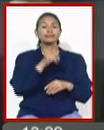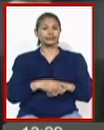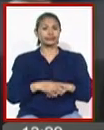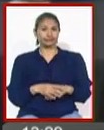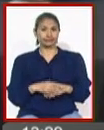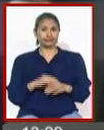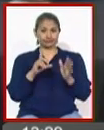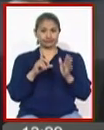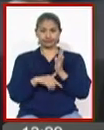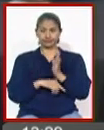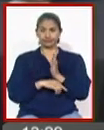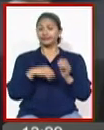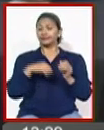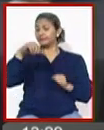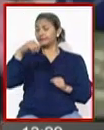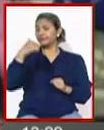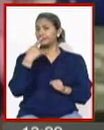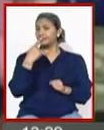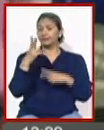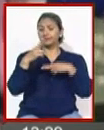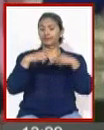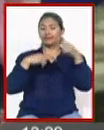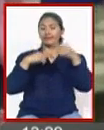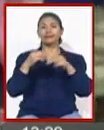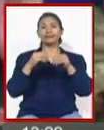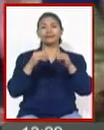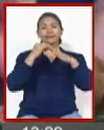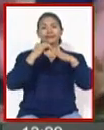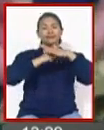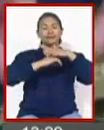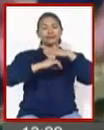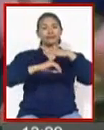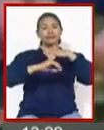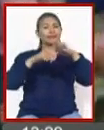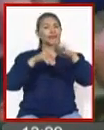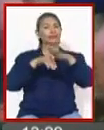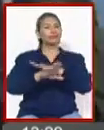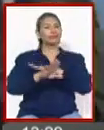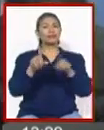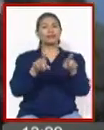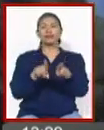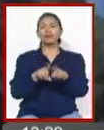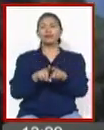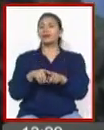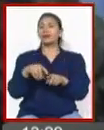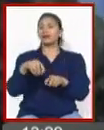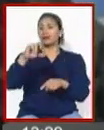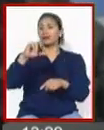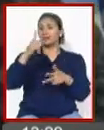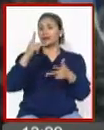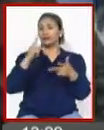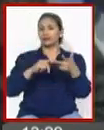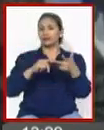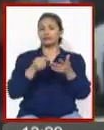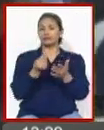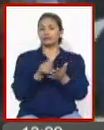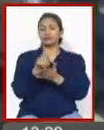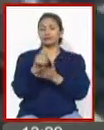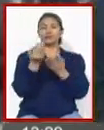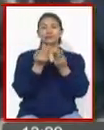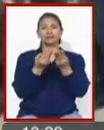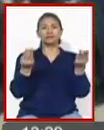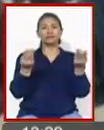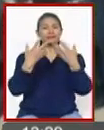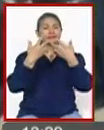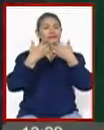represa, el segundo componente implica la construcción de túneles y vías de acceso. Finalmente, la parte 3 establece la compra de equipamiento